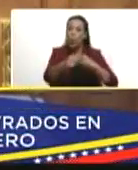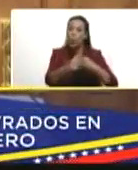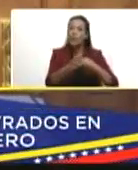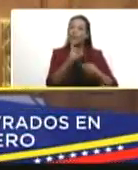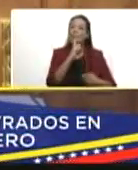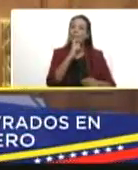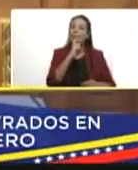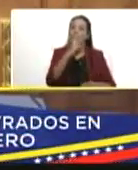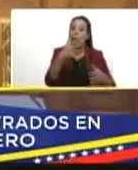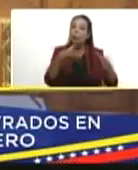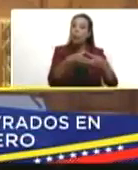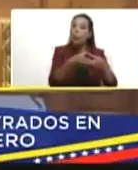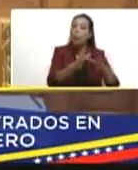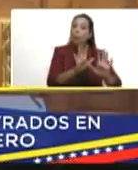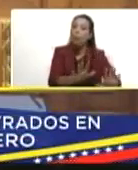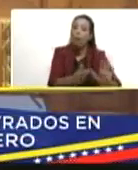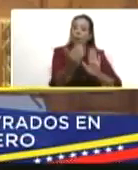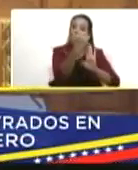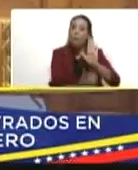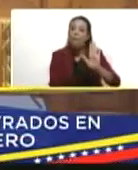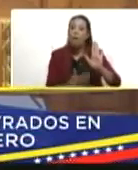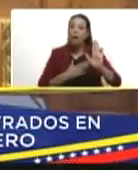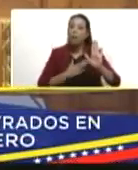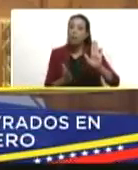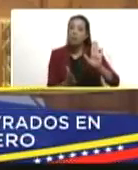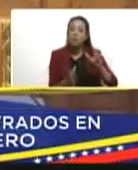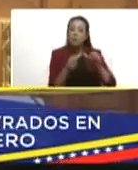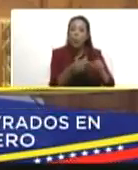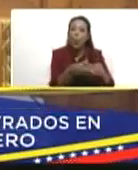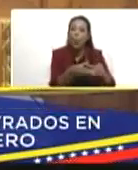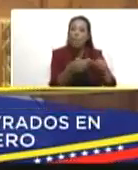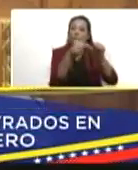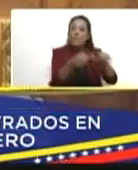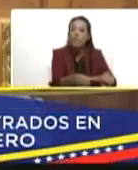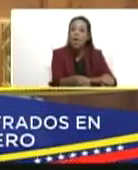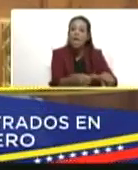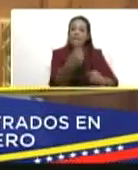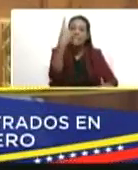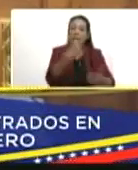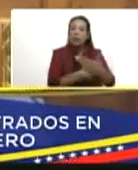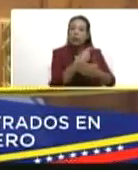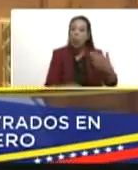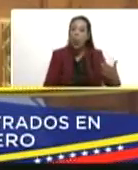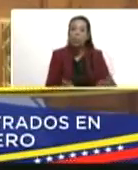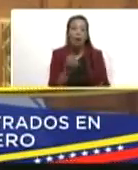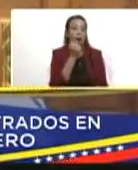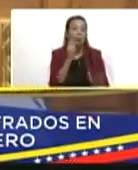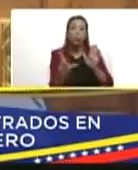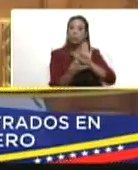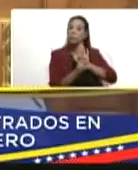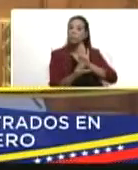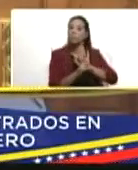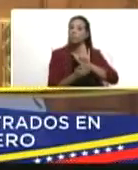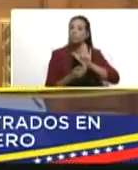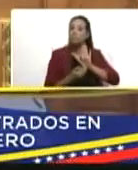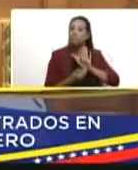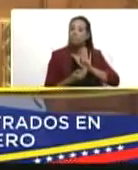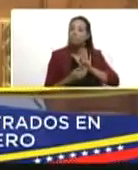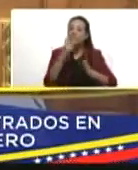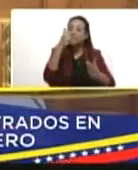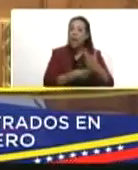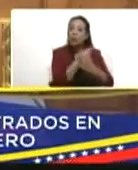quienes secuestran esta nave y y secuestran y sancionan a nuestro país